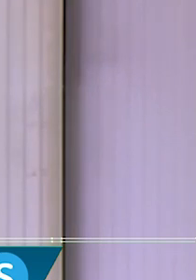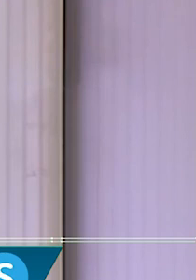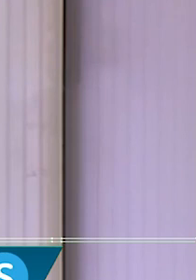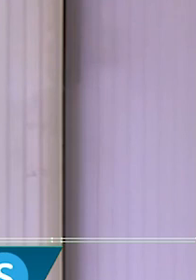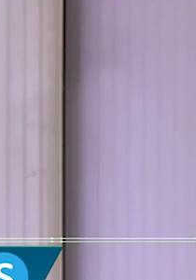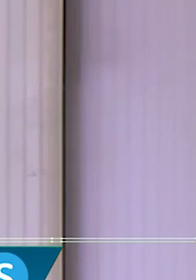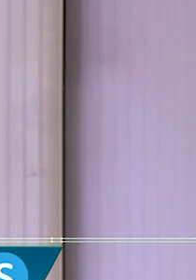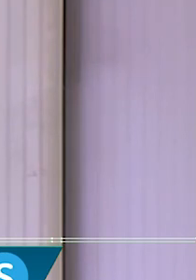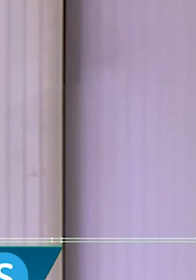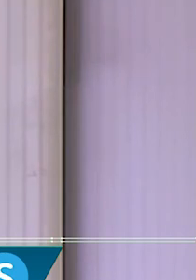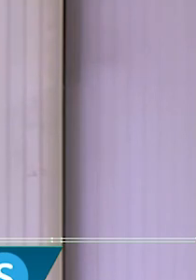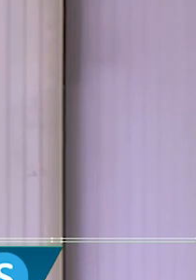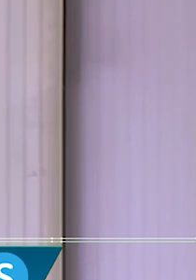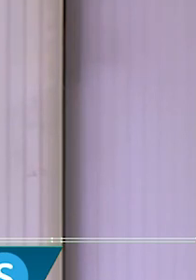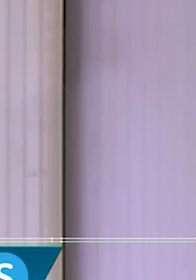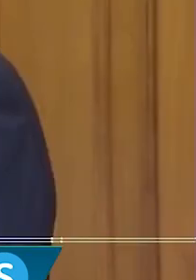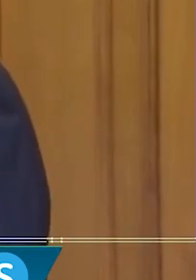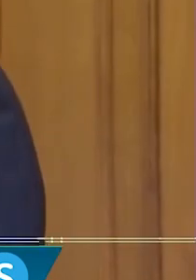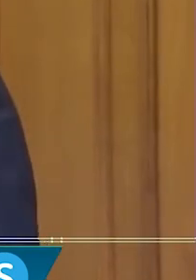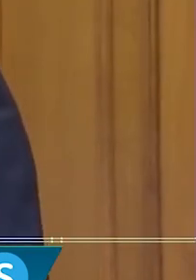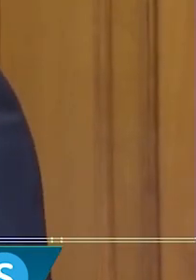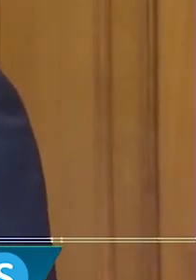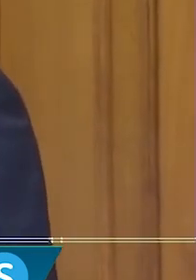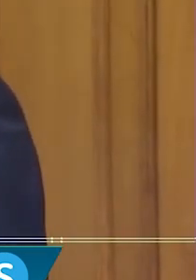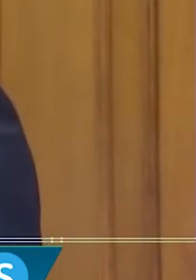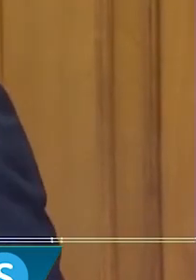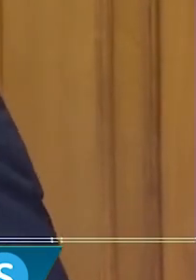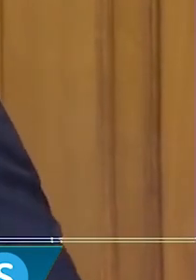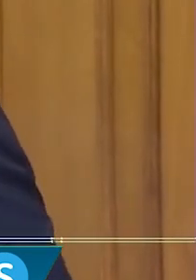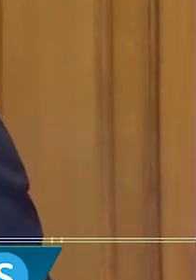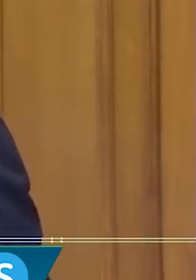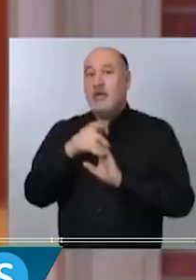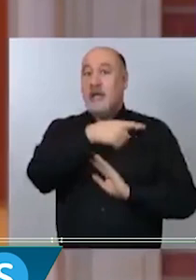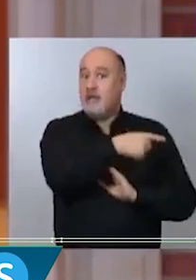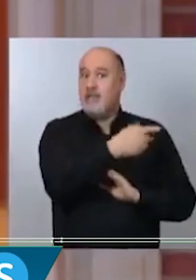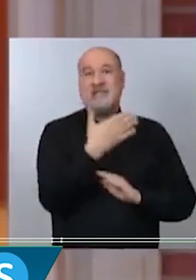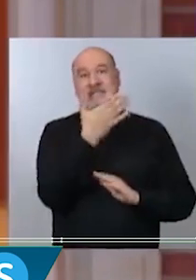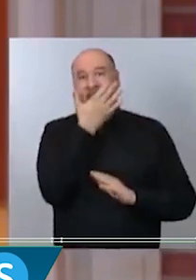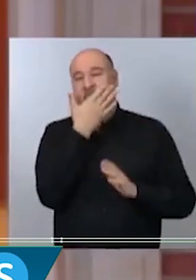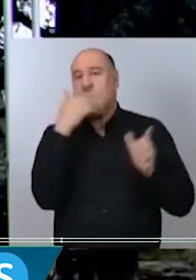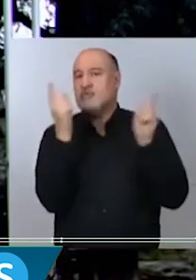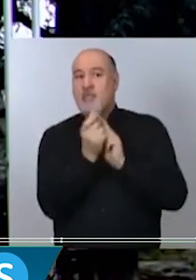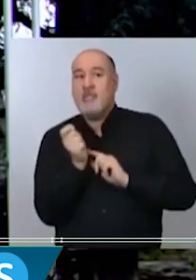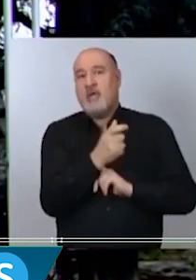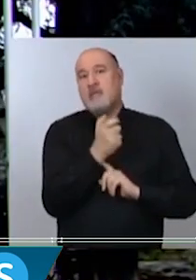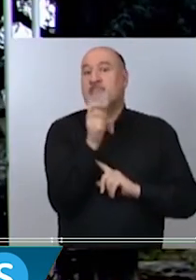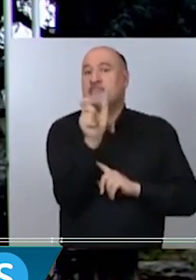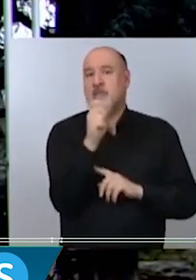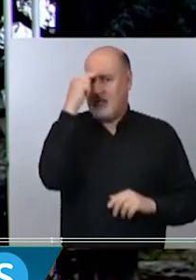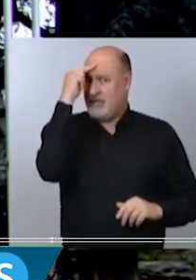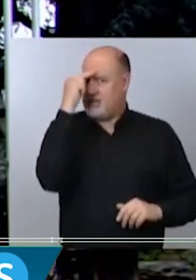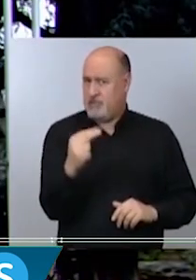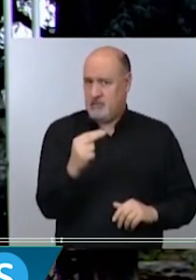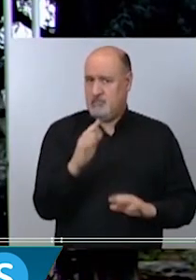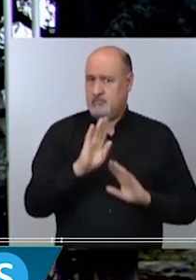trabajo. Sobre las empresas, tendremos menos empresas. Si lo hacemos sobre los autónomos, tendremos menos autónomos. Estamos arruinando España con esta política